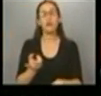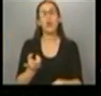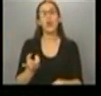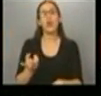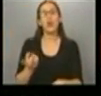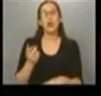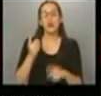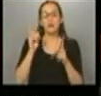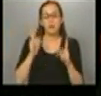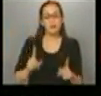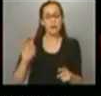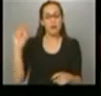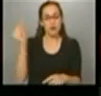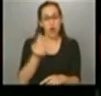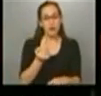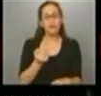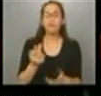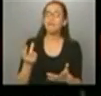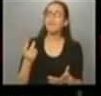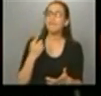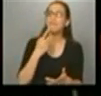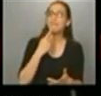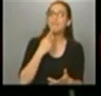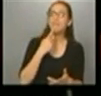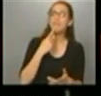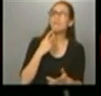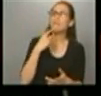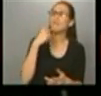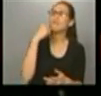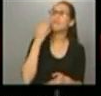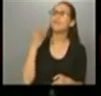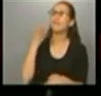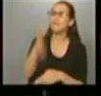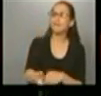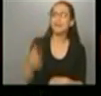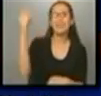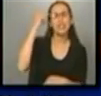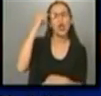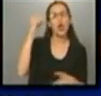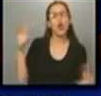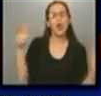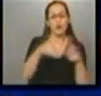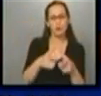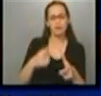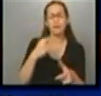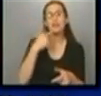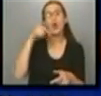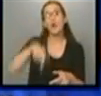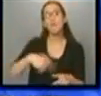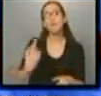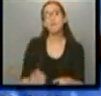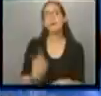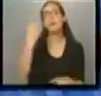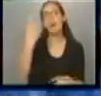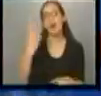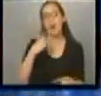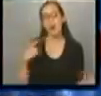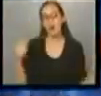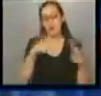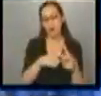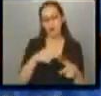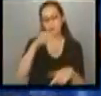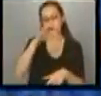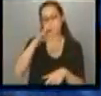muerte, Gustavo le dijo a su analista. Fui a mi sesión y le dije, mira, hoy es la primera sesión que tenemos y la verdad que es una